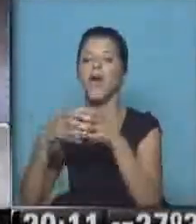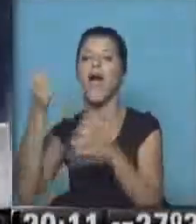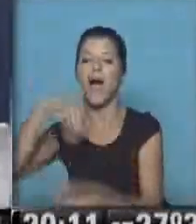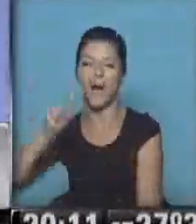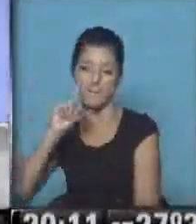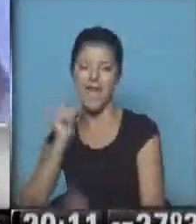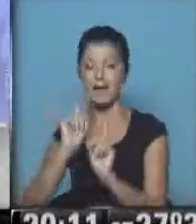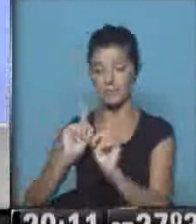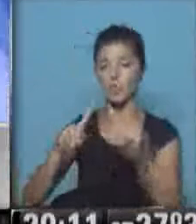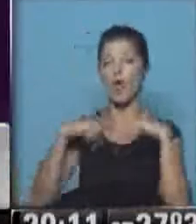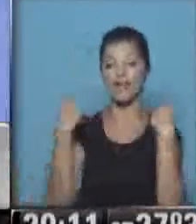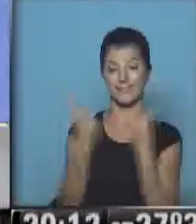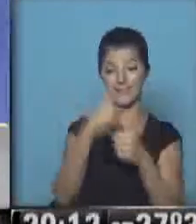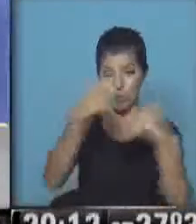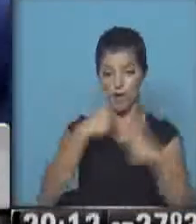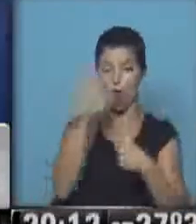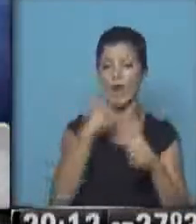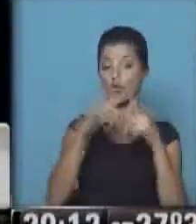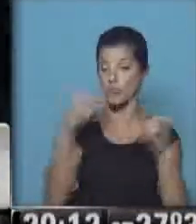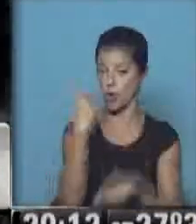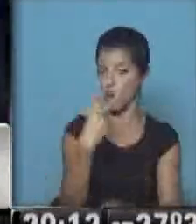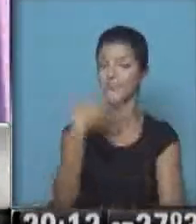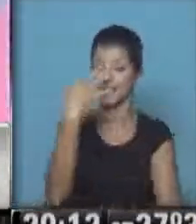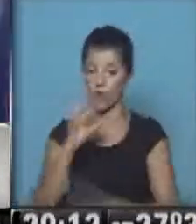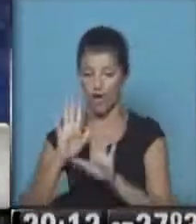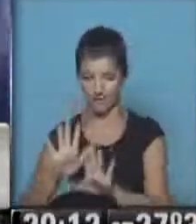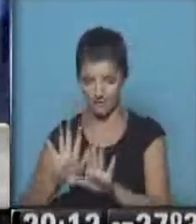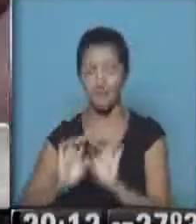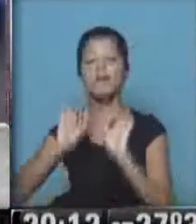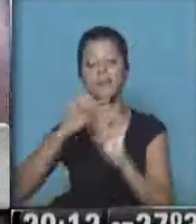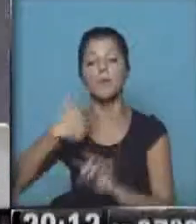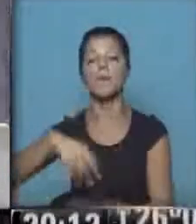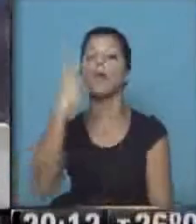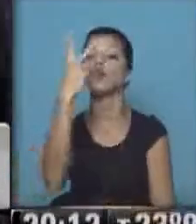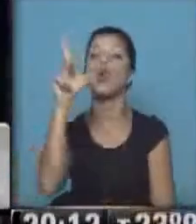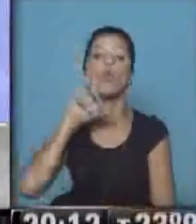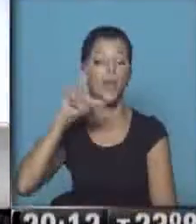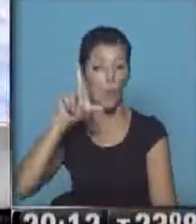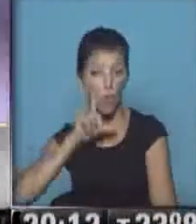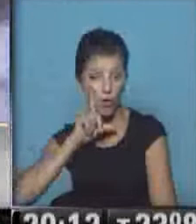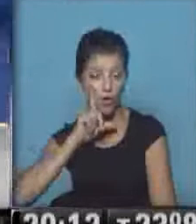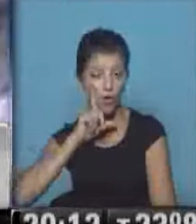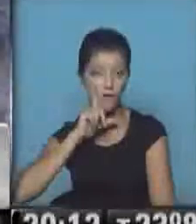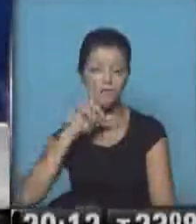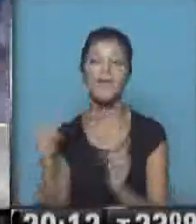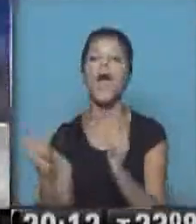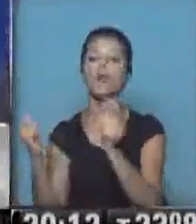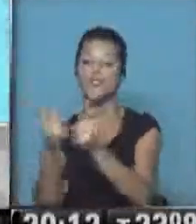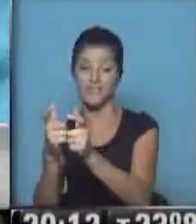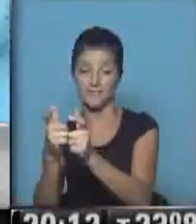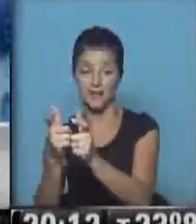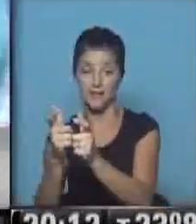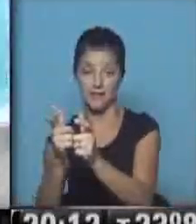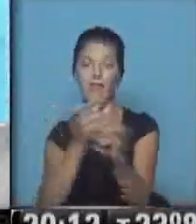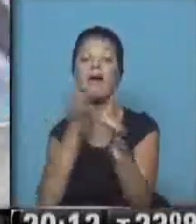Oral Federal número 2 de la Capital Federal. También estableció para el 2 de julio próximo la realización de la audiencia para el tratamiento de